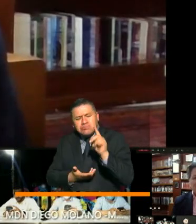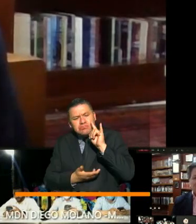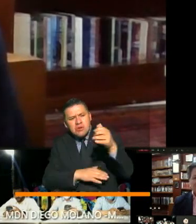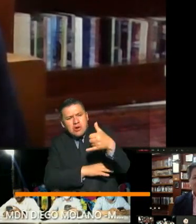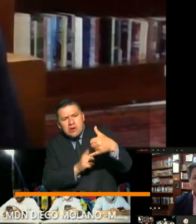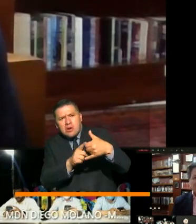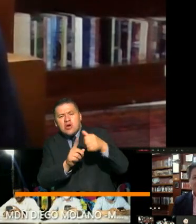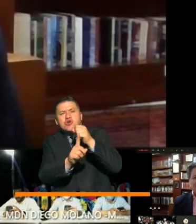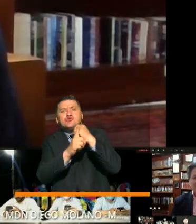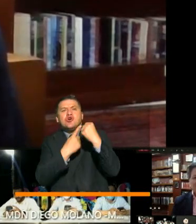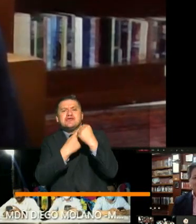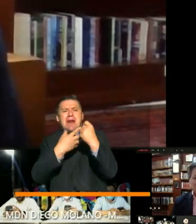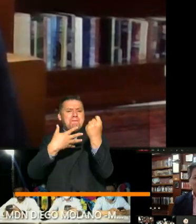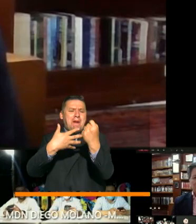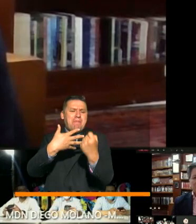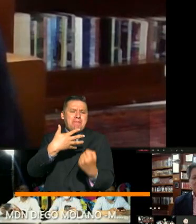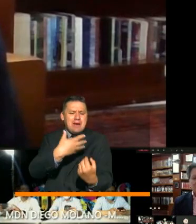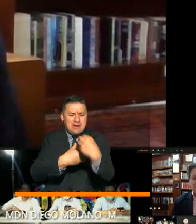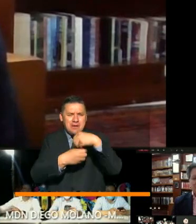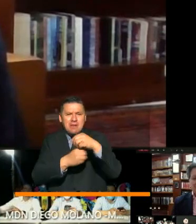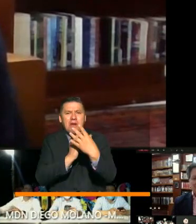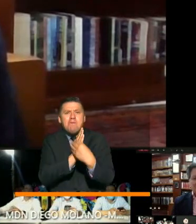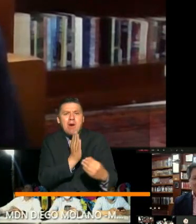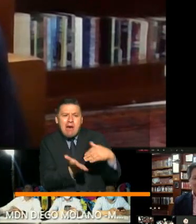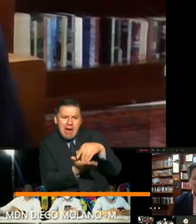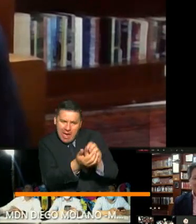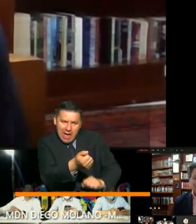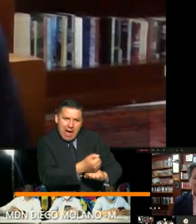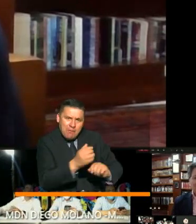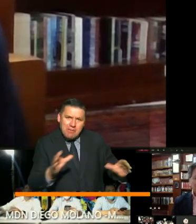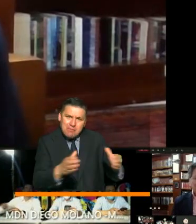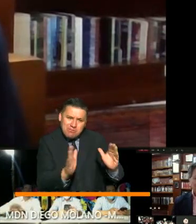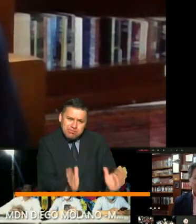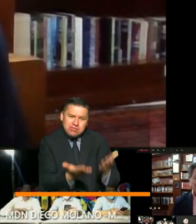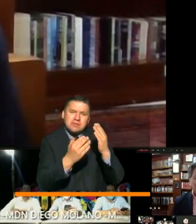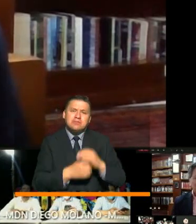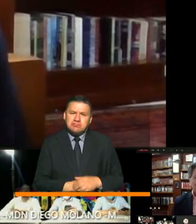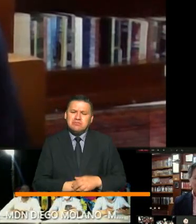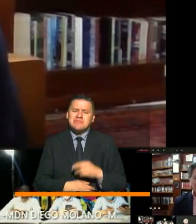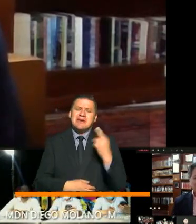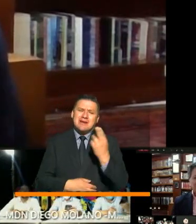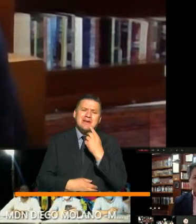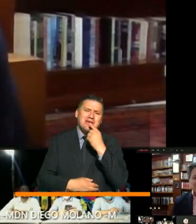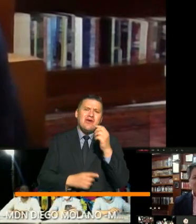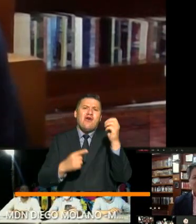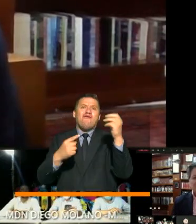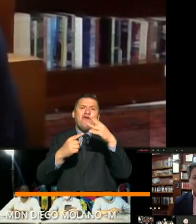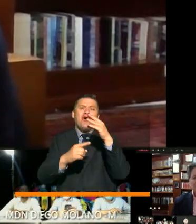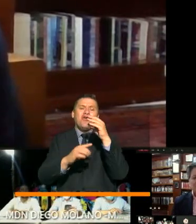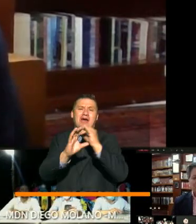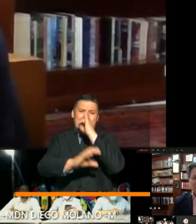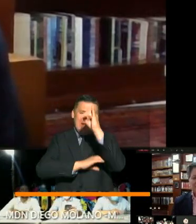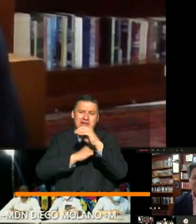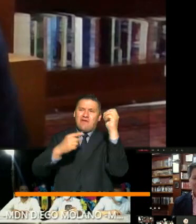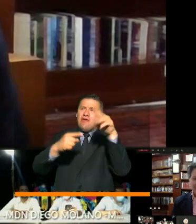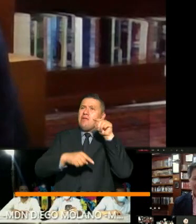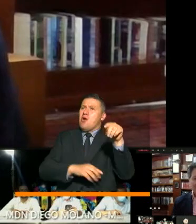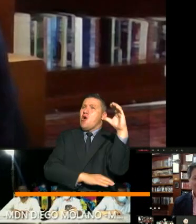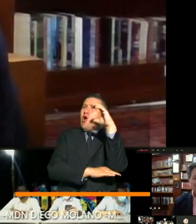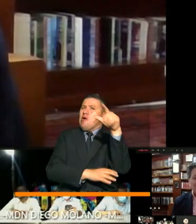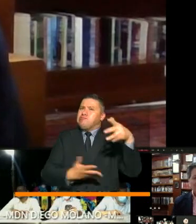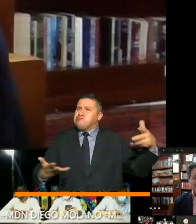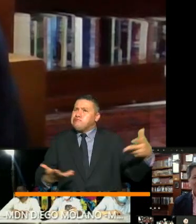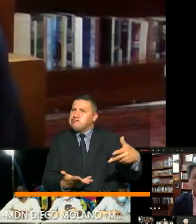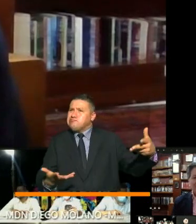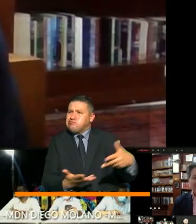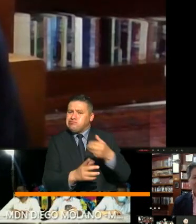múltiples programas para proteger a los más pobres y vulnerables. Y lo hemos recalcado en foros internacionales por su enfoque